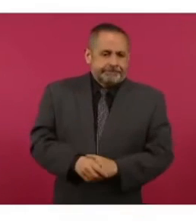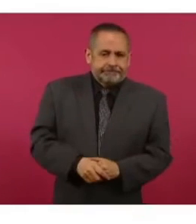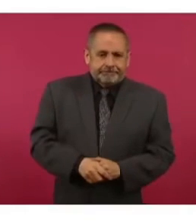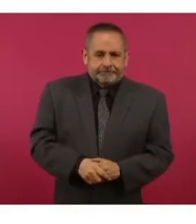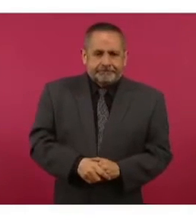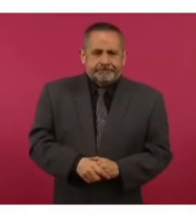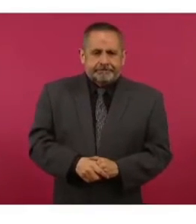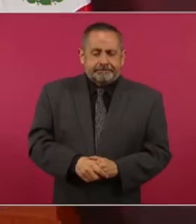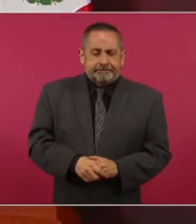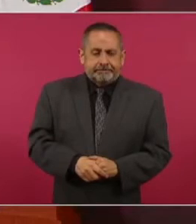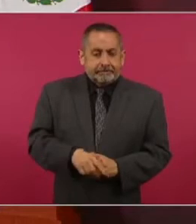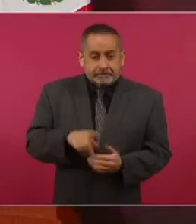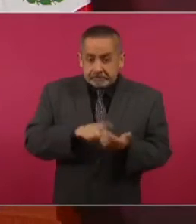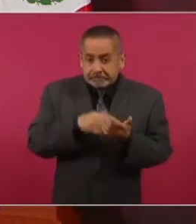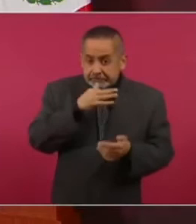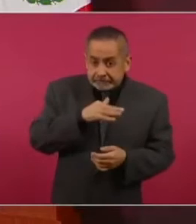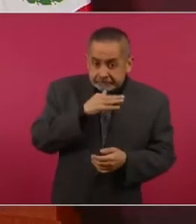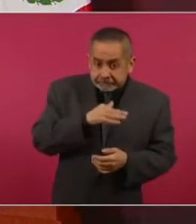En una fiesta.